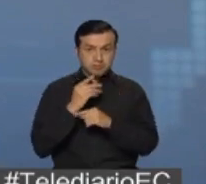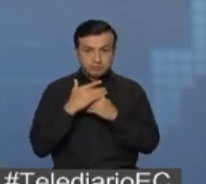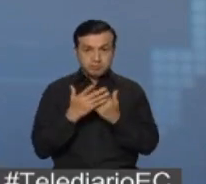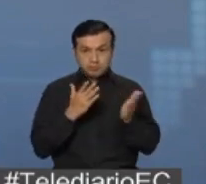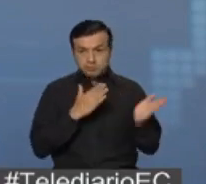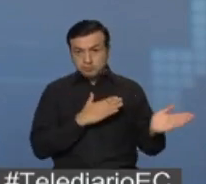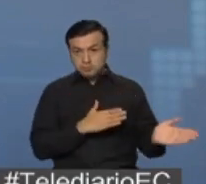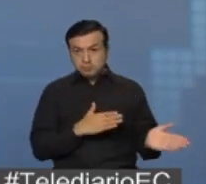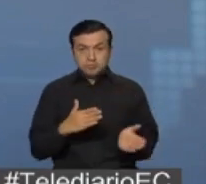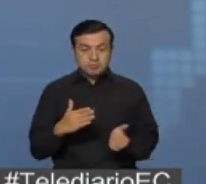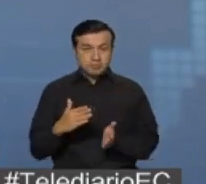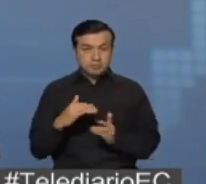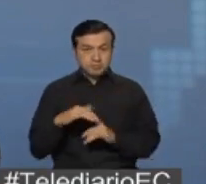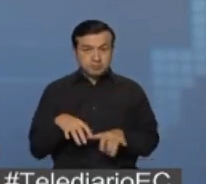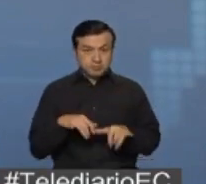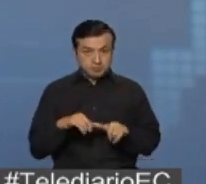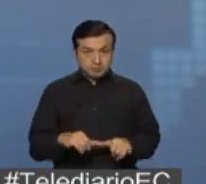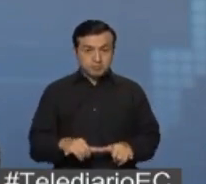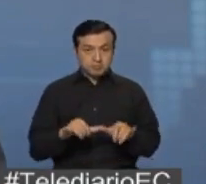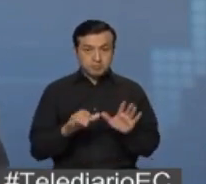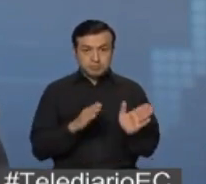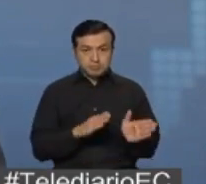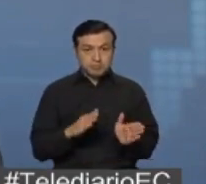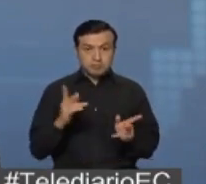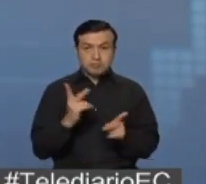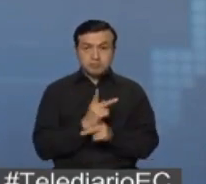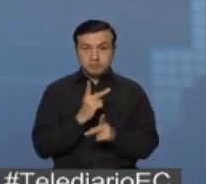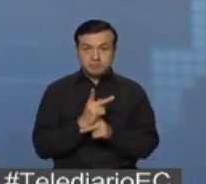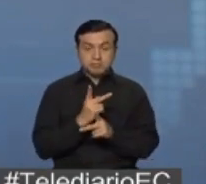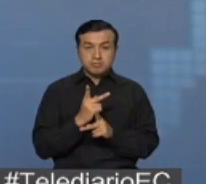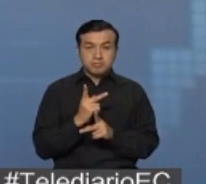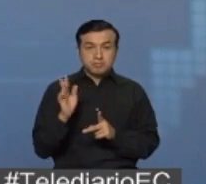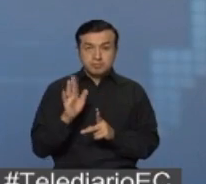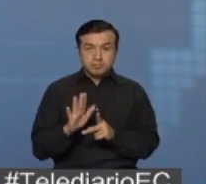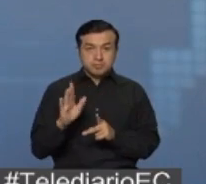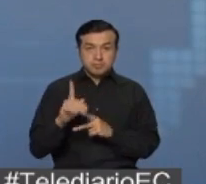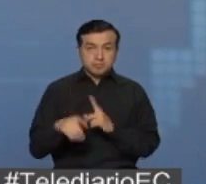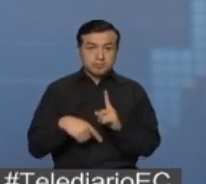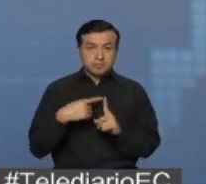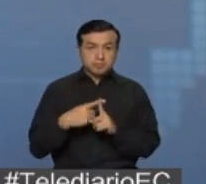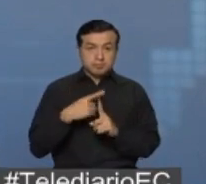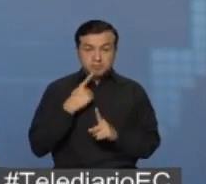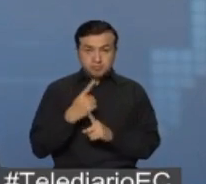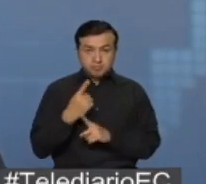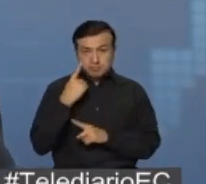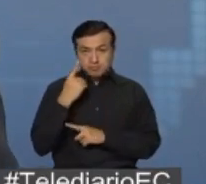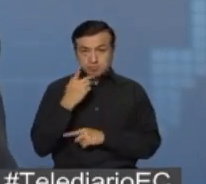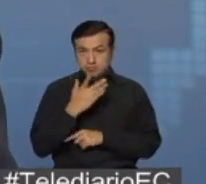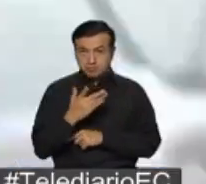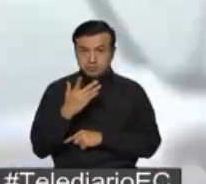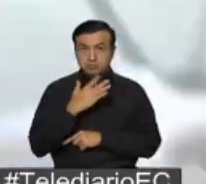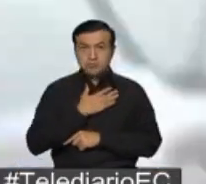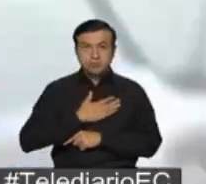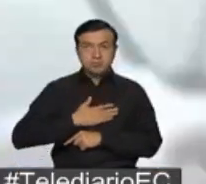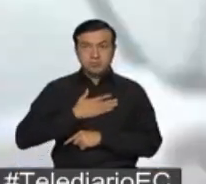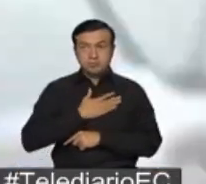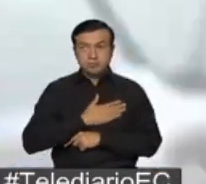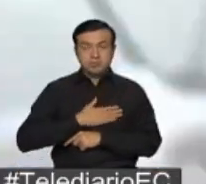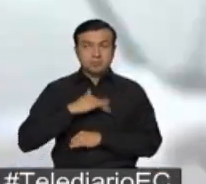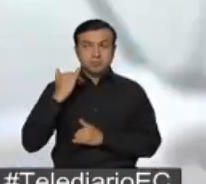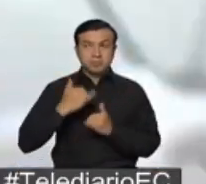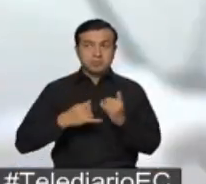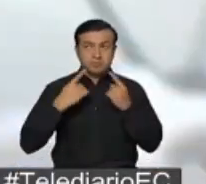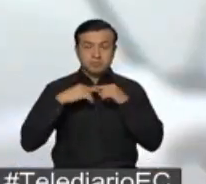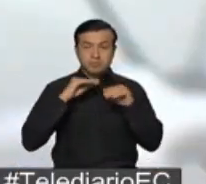estas acciones que se pueden definir para enfrentar crisis que también se puede venir moskowitz por favor como último un